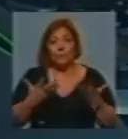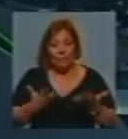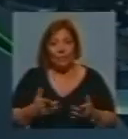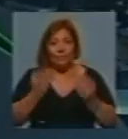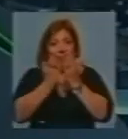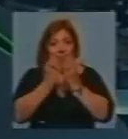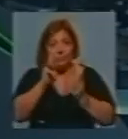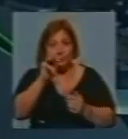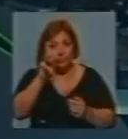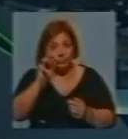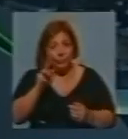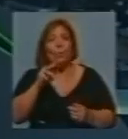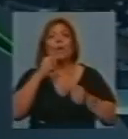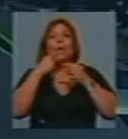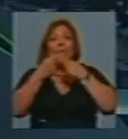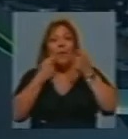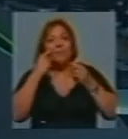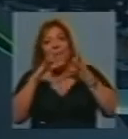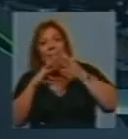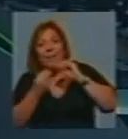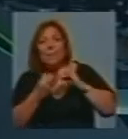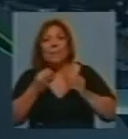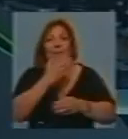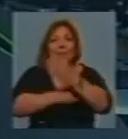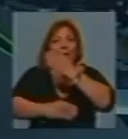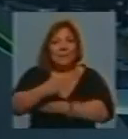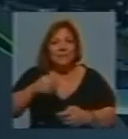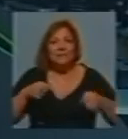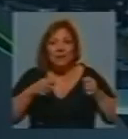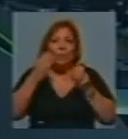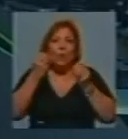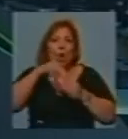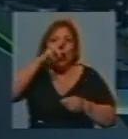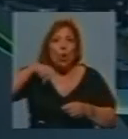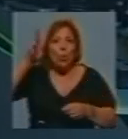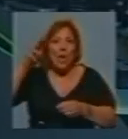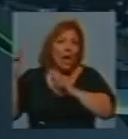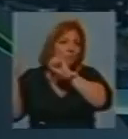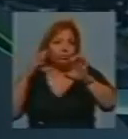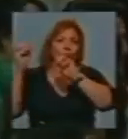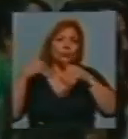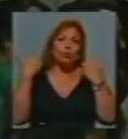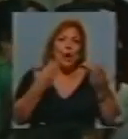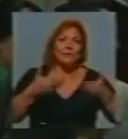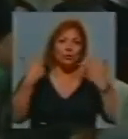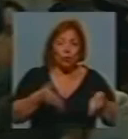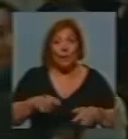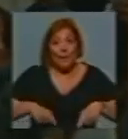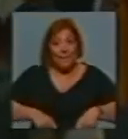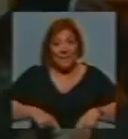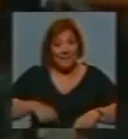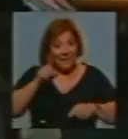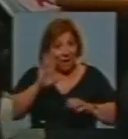Estudiantes de UTU aprenderán cómo adaptar equipamiento para discapacitados llegado desde Noruega. El Ministerio